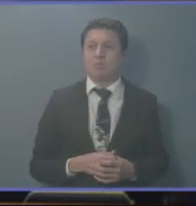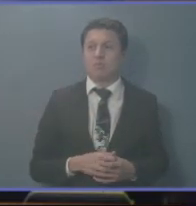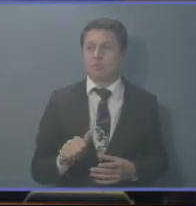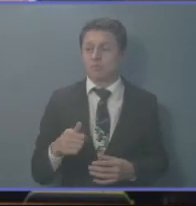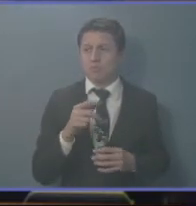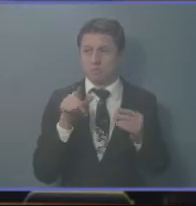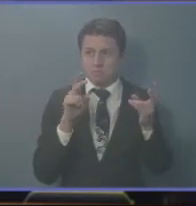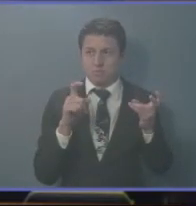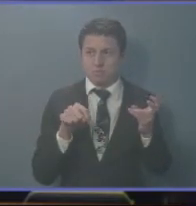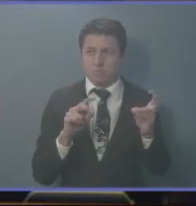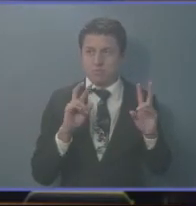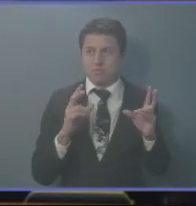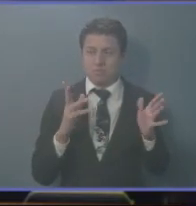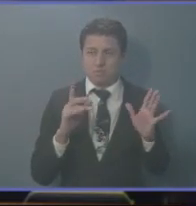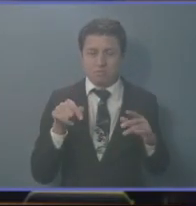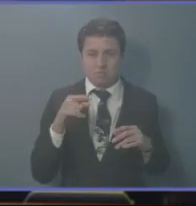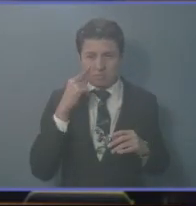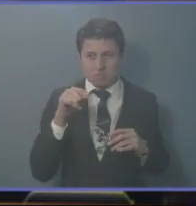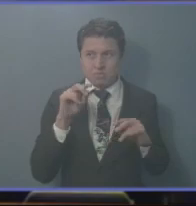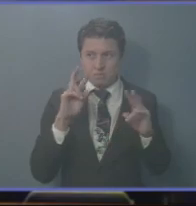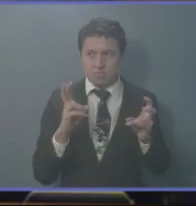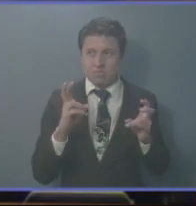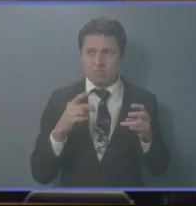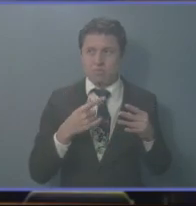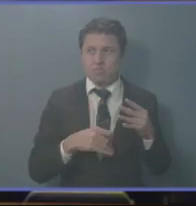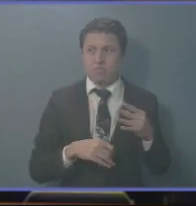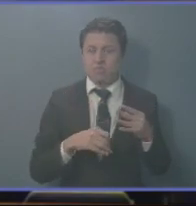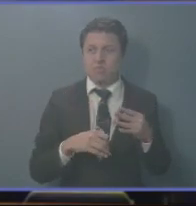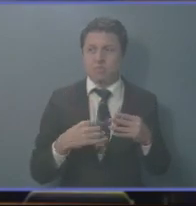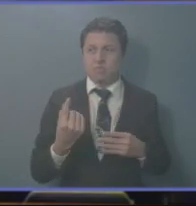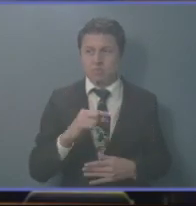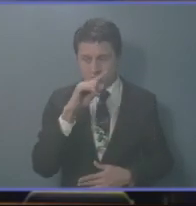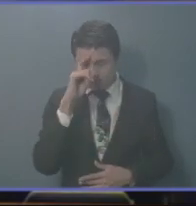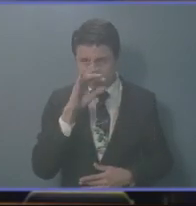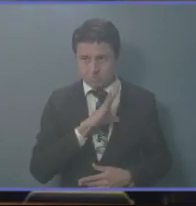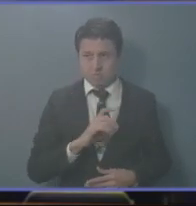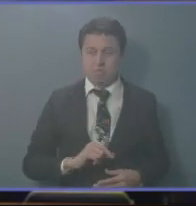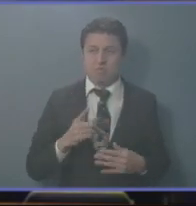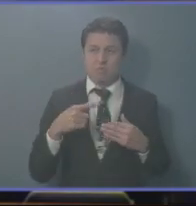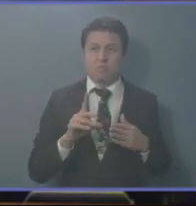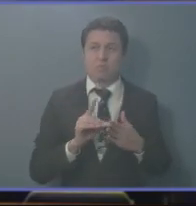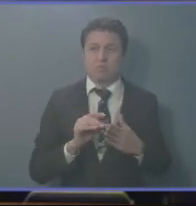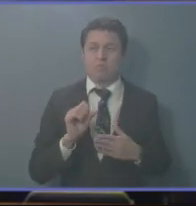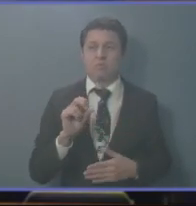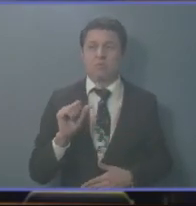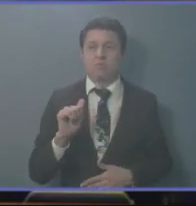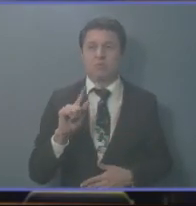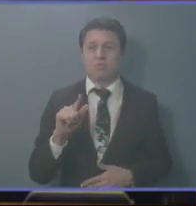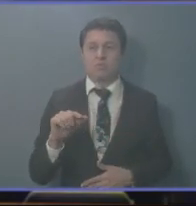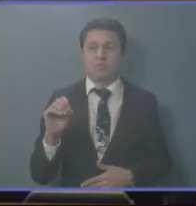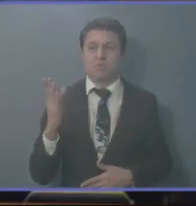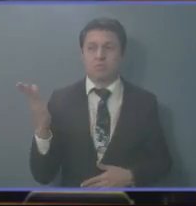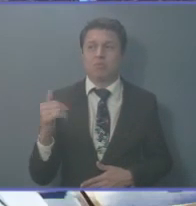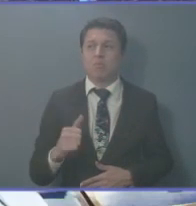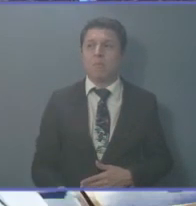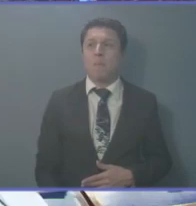Cualquier relación que tenga, pero que tenga que ver con el tema de la ley del empleo salvadoreño. Tiene el uso de la palabra, diputado Víctor Sazo.